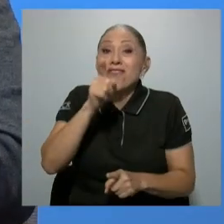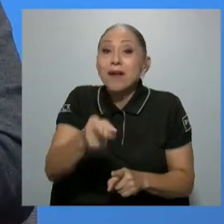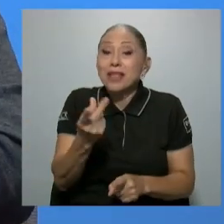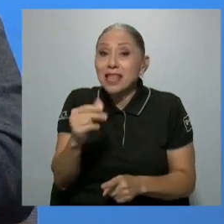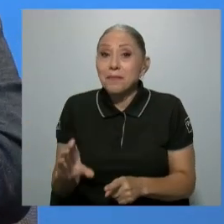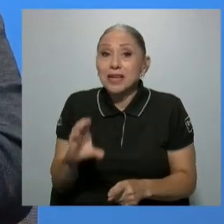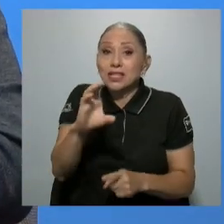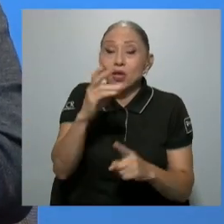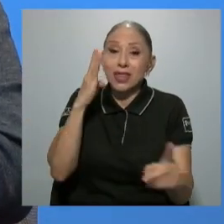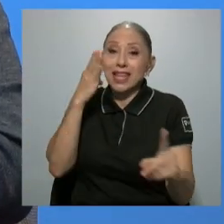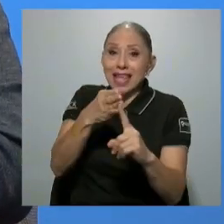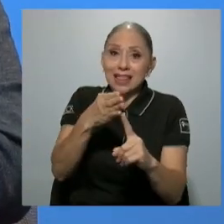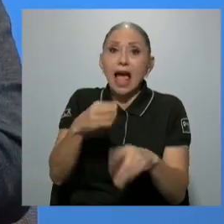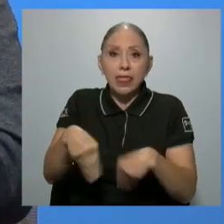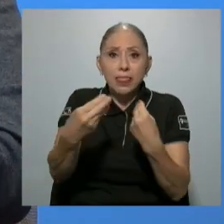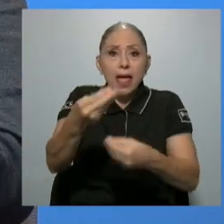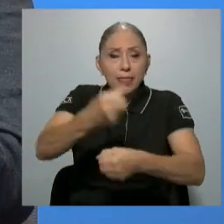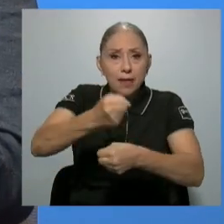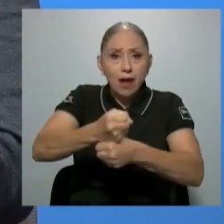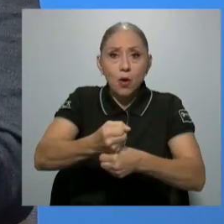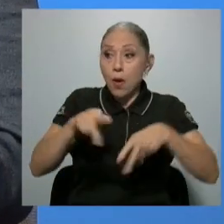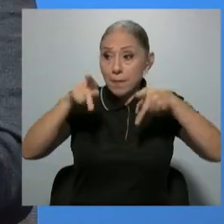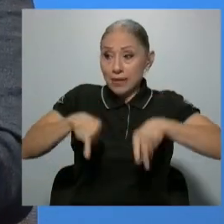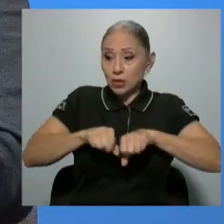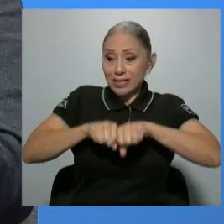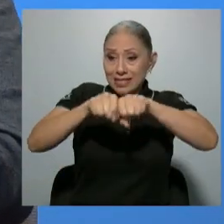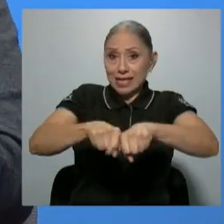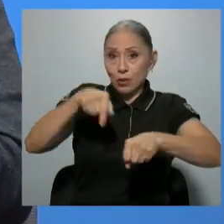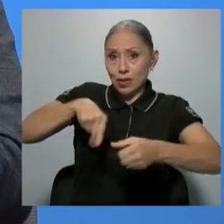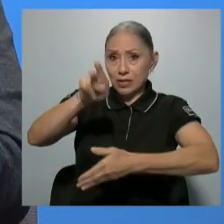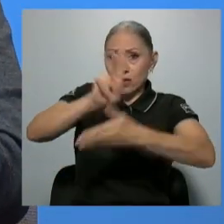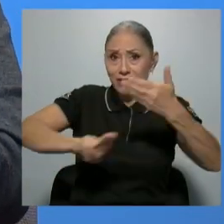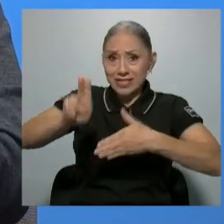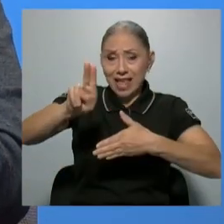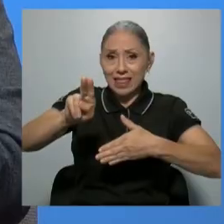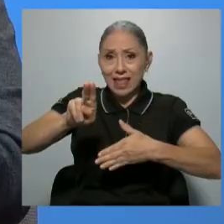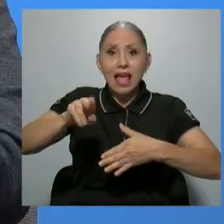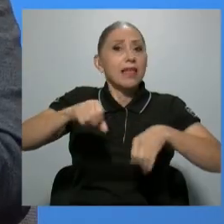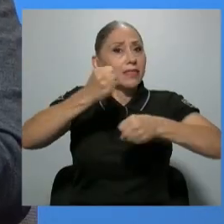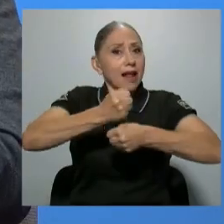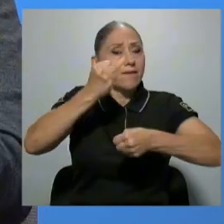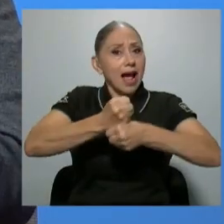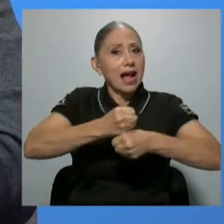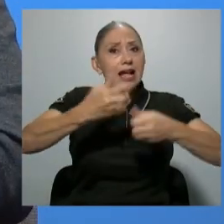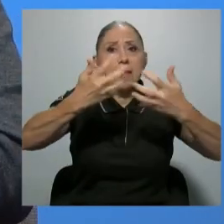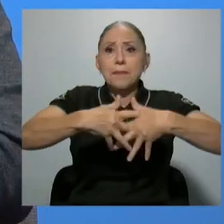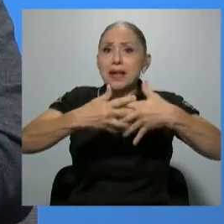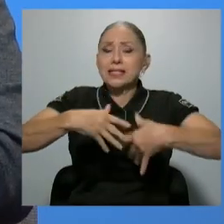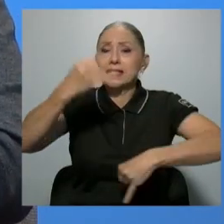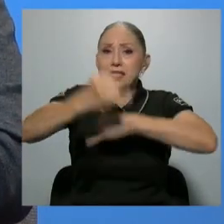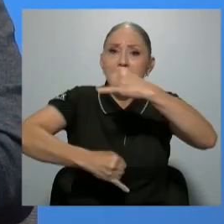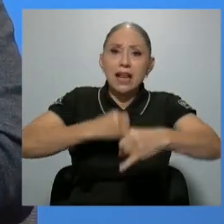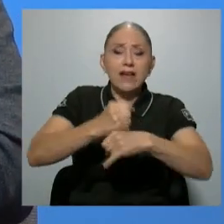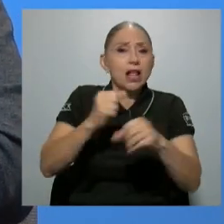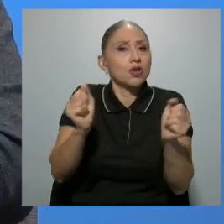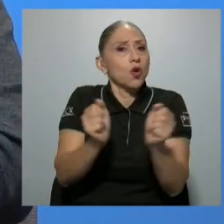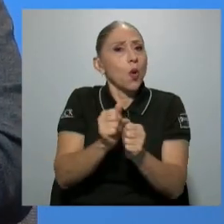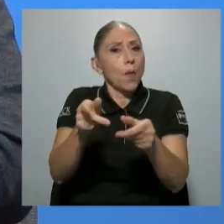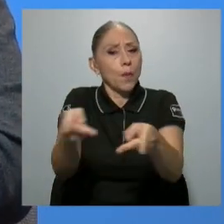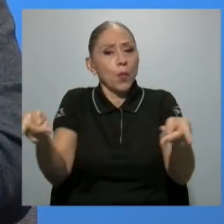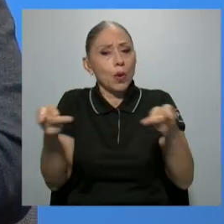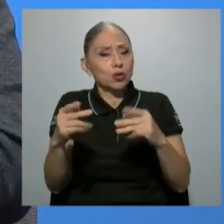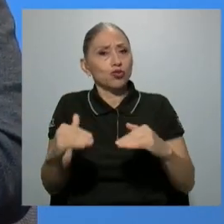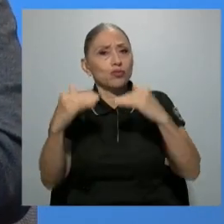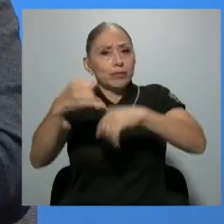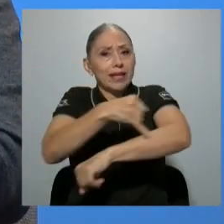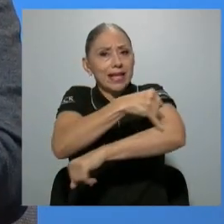graduados de esta universidad, por ejemplo, terminan trabajando en empresas multinacionales, en puestos altos de ingenieros o en sectores de servicios que